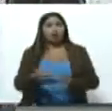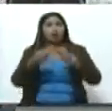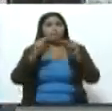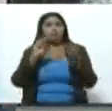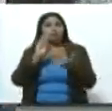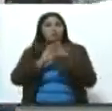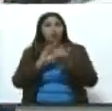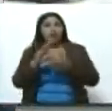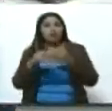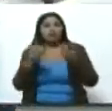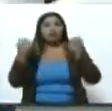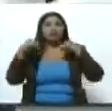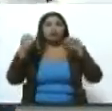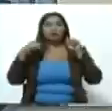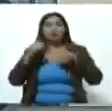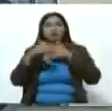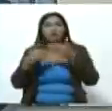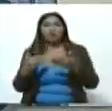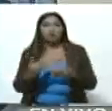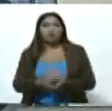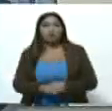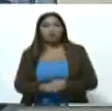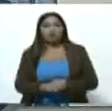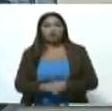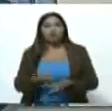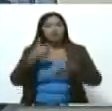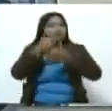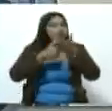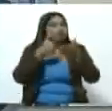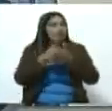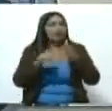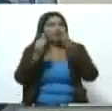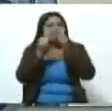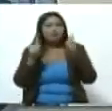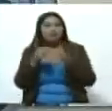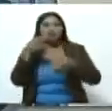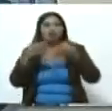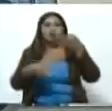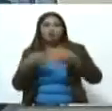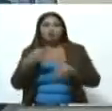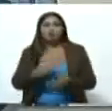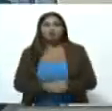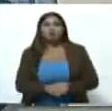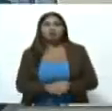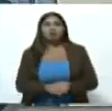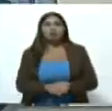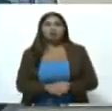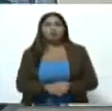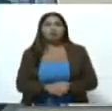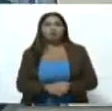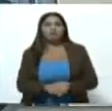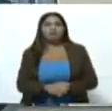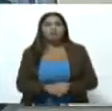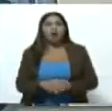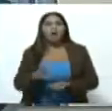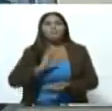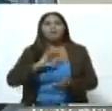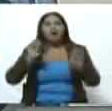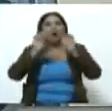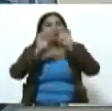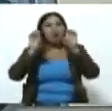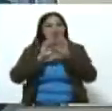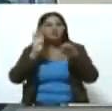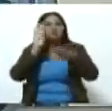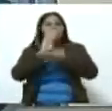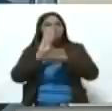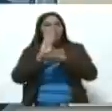en el ejercicio incesante, sistemático de la justicia, de la educación, de la